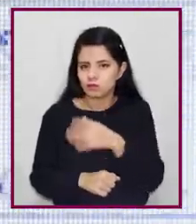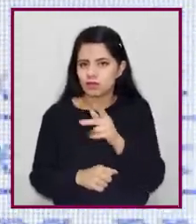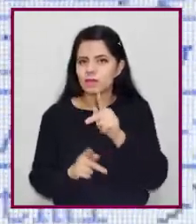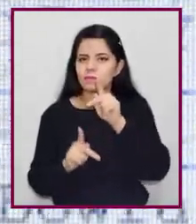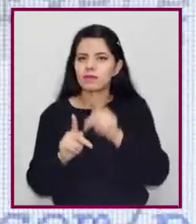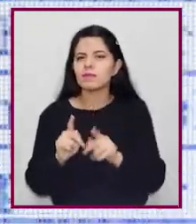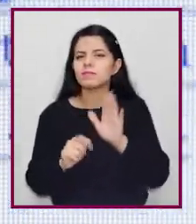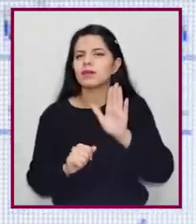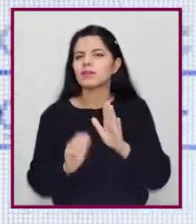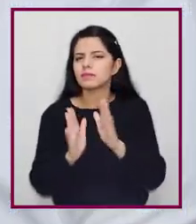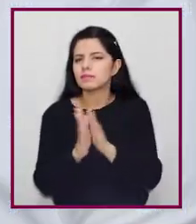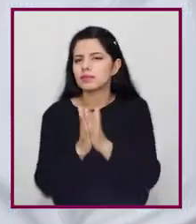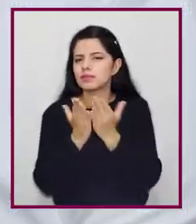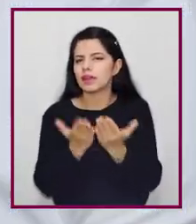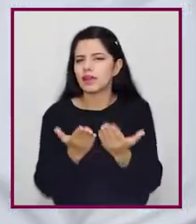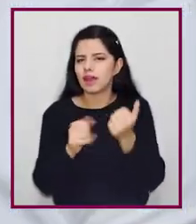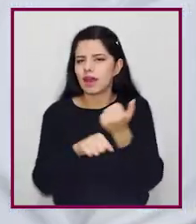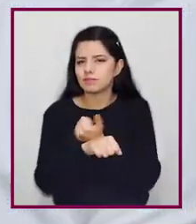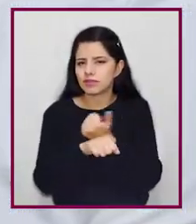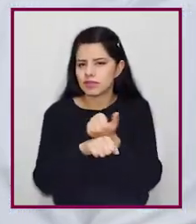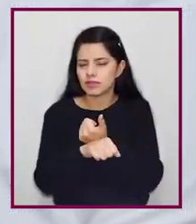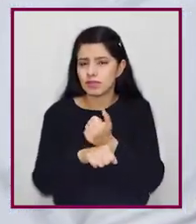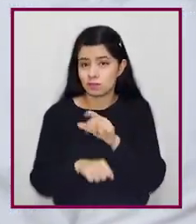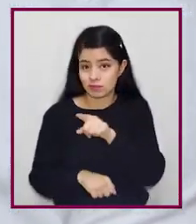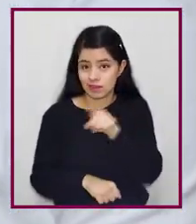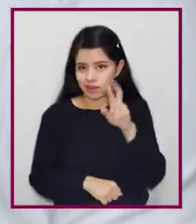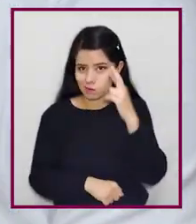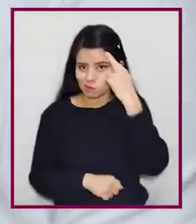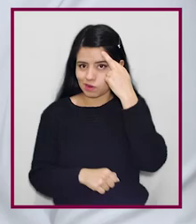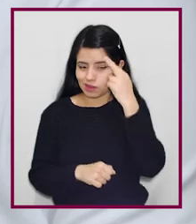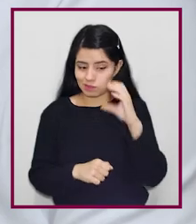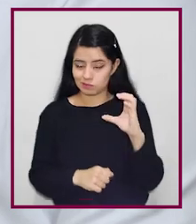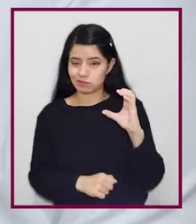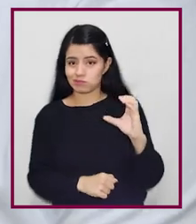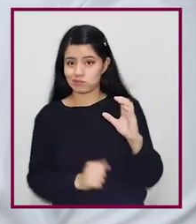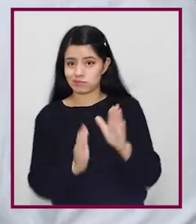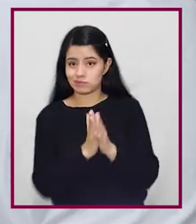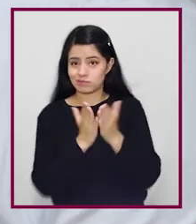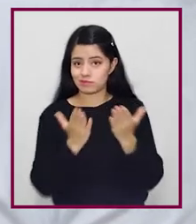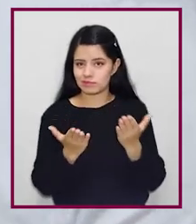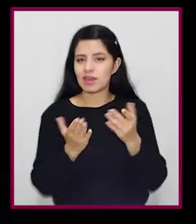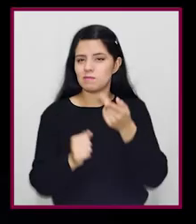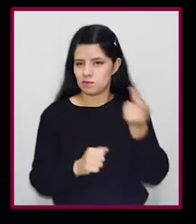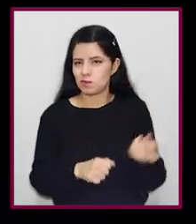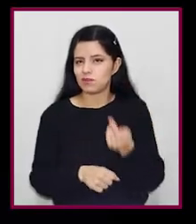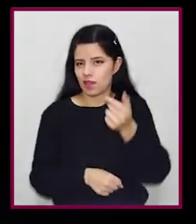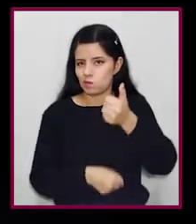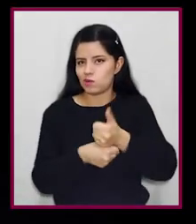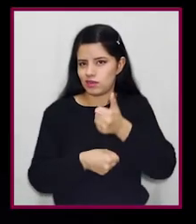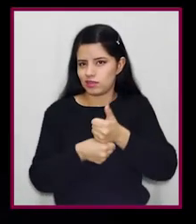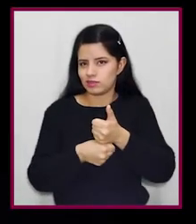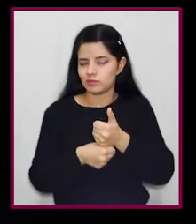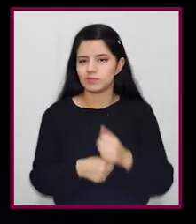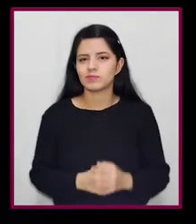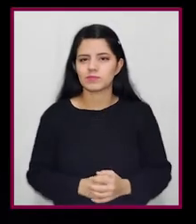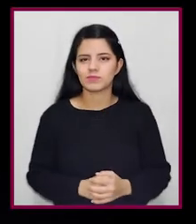sección amarilla digital. ¿La recuerdan? Si no, pregúntenle a sus abuelitas.